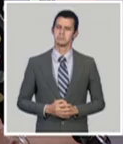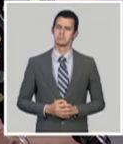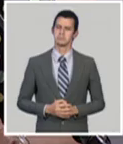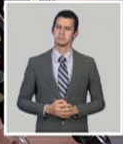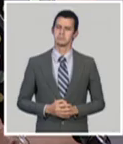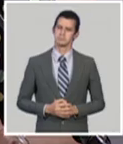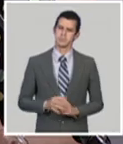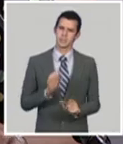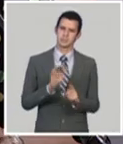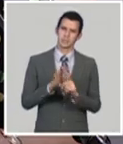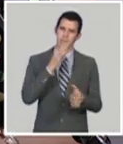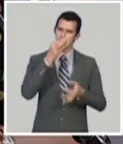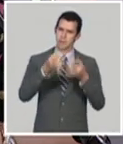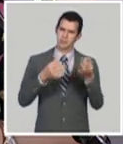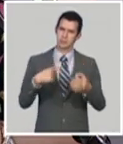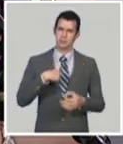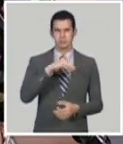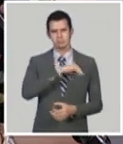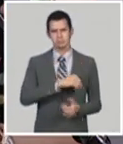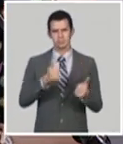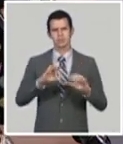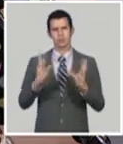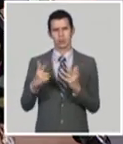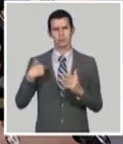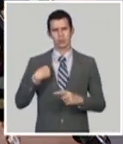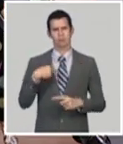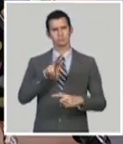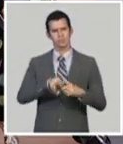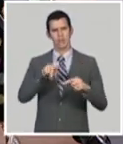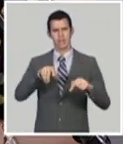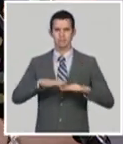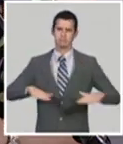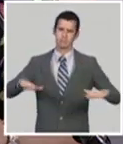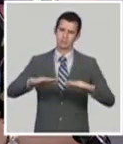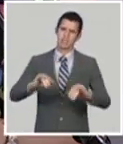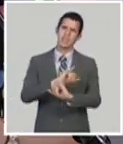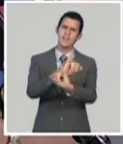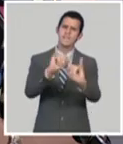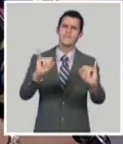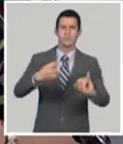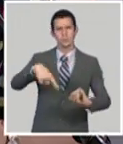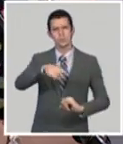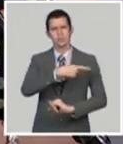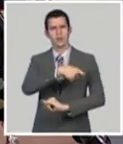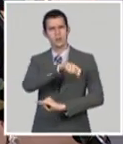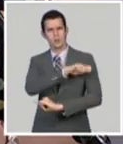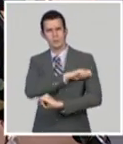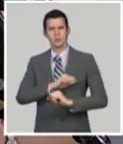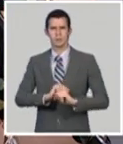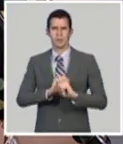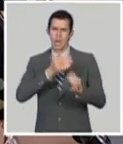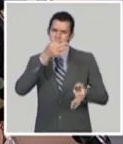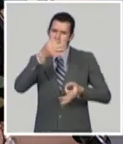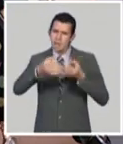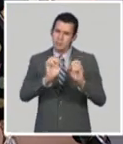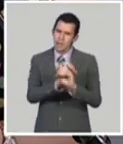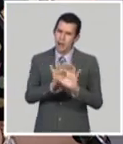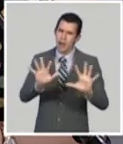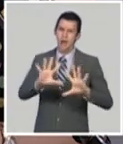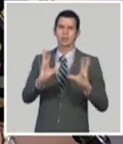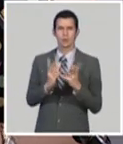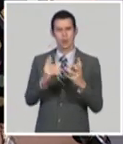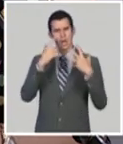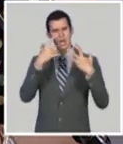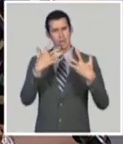es redonda no solo informándole a la población sino también argumentando yo creo que también el